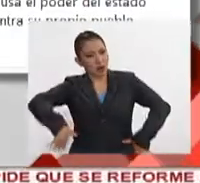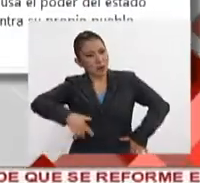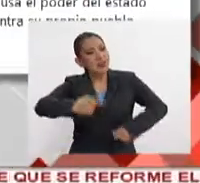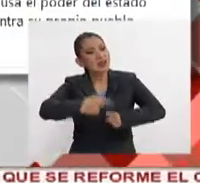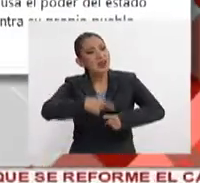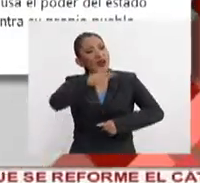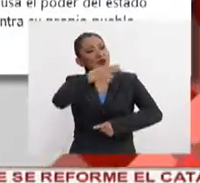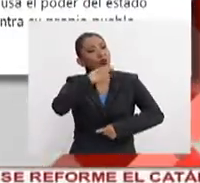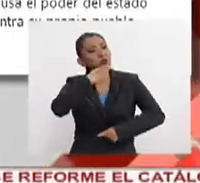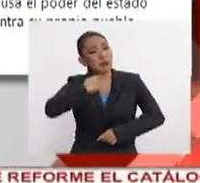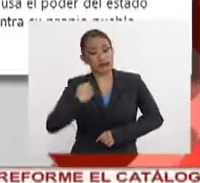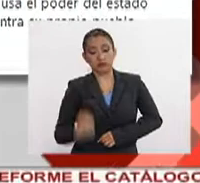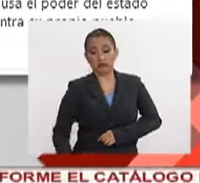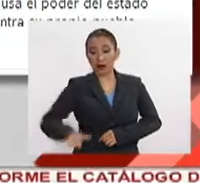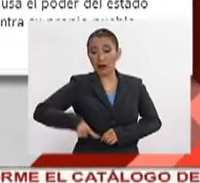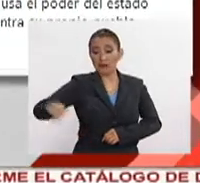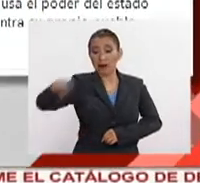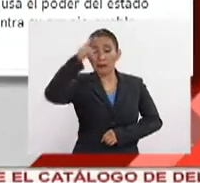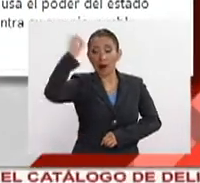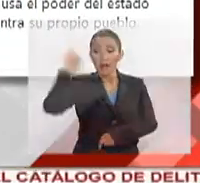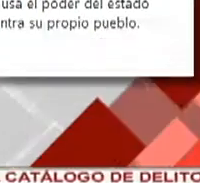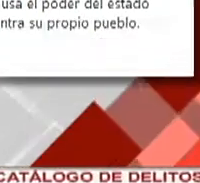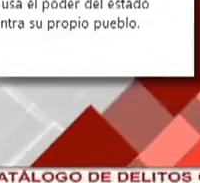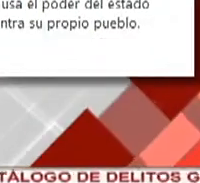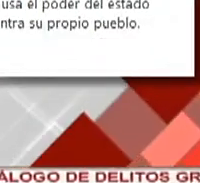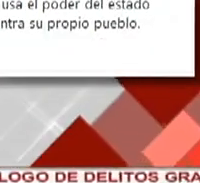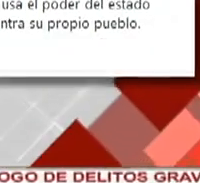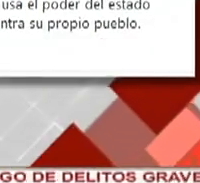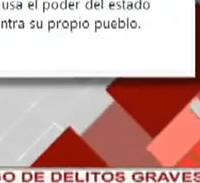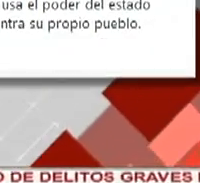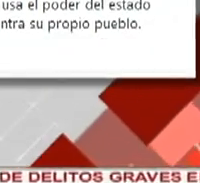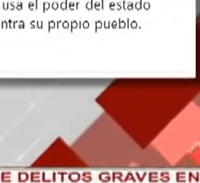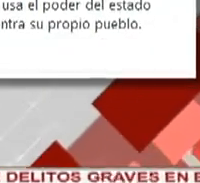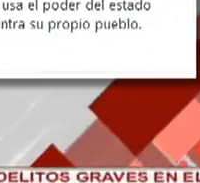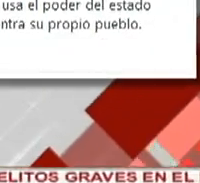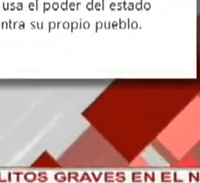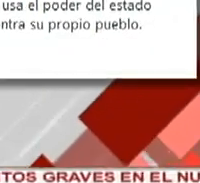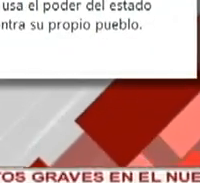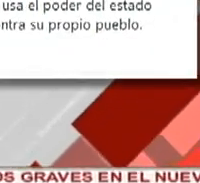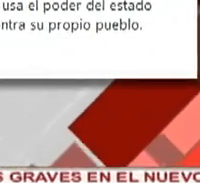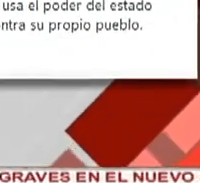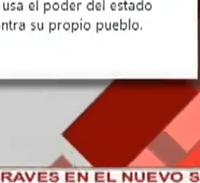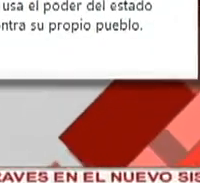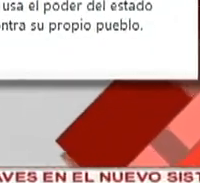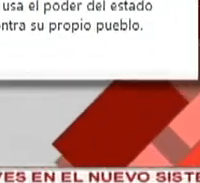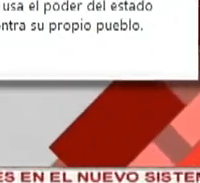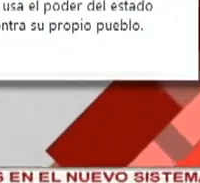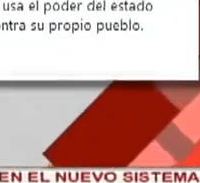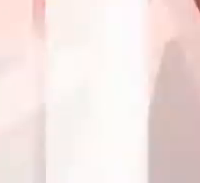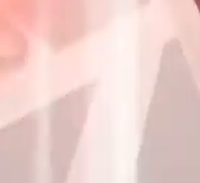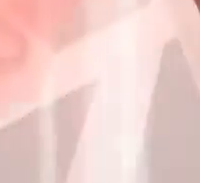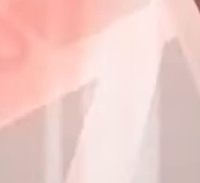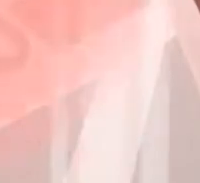es quien usa el poder del Estado para desmantelar la democracia y arremeter contra su propio pueblo.